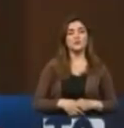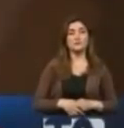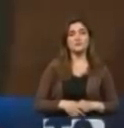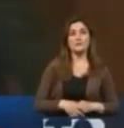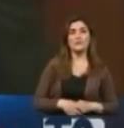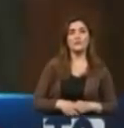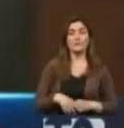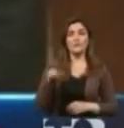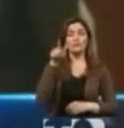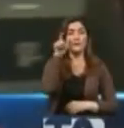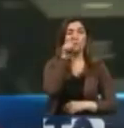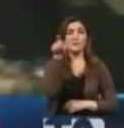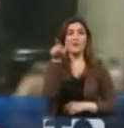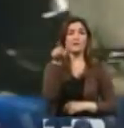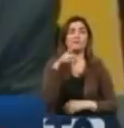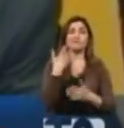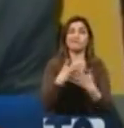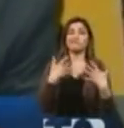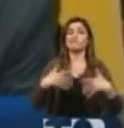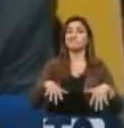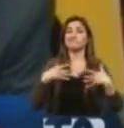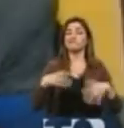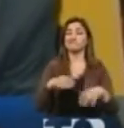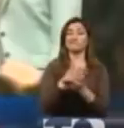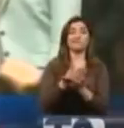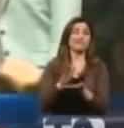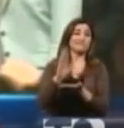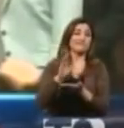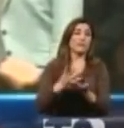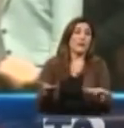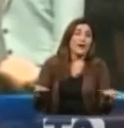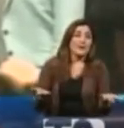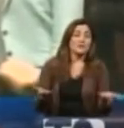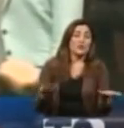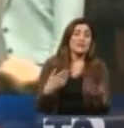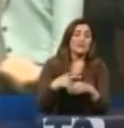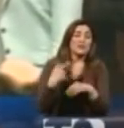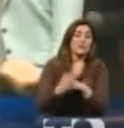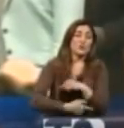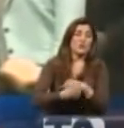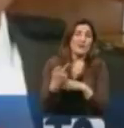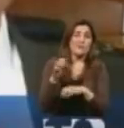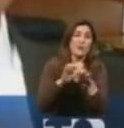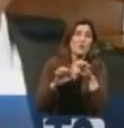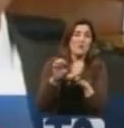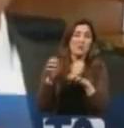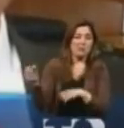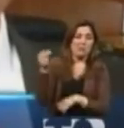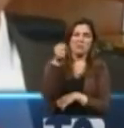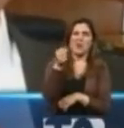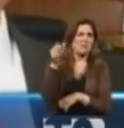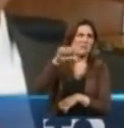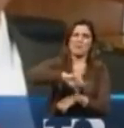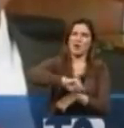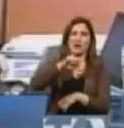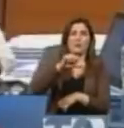Que Baca se va por el menor de los hechos cuestionables que encuentran en su contra. A él le descalifican desde su designación, por lo que ven positiva